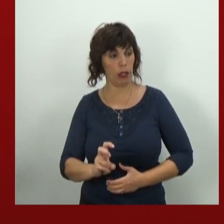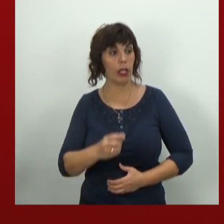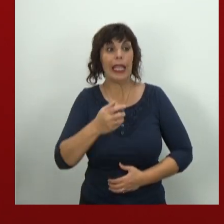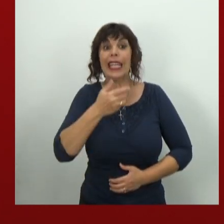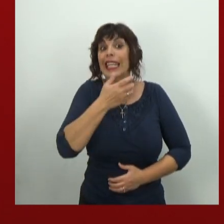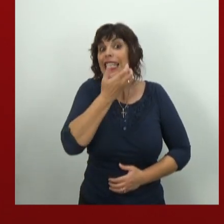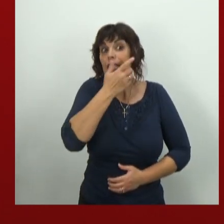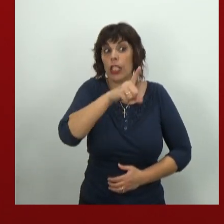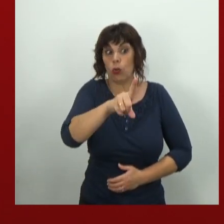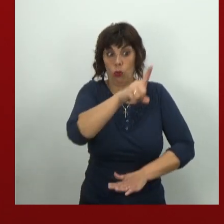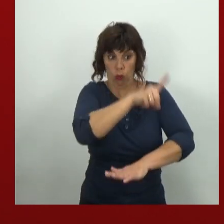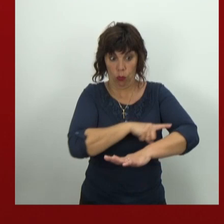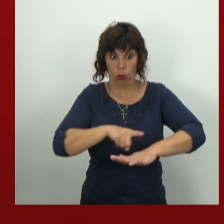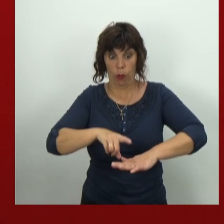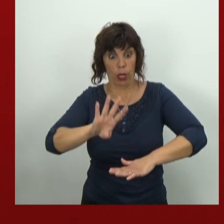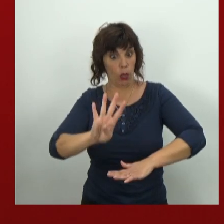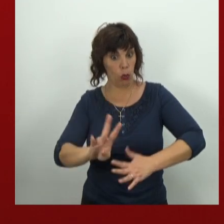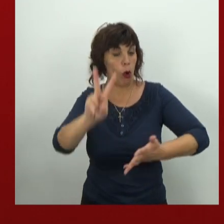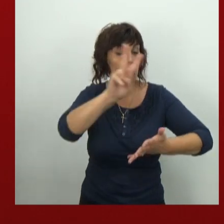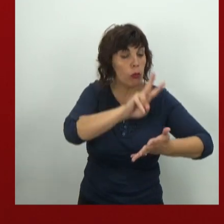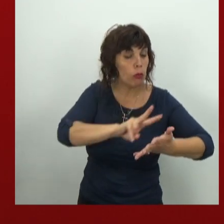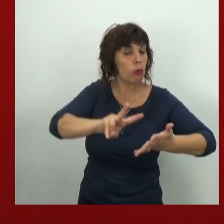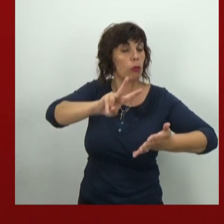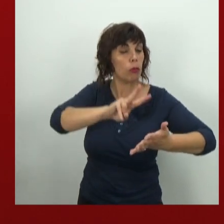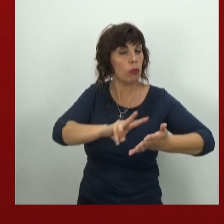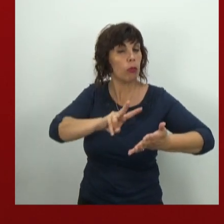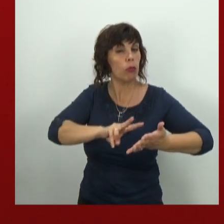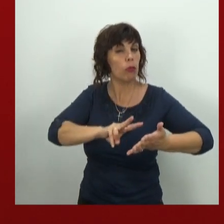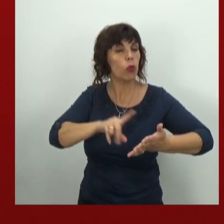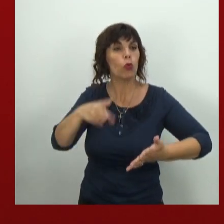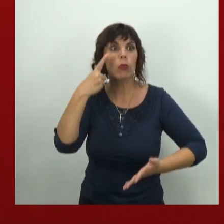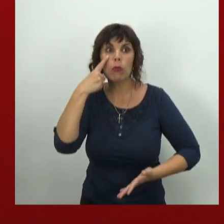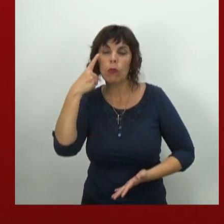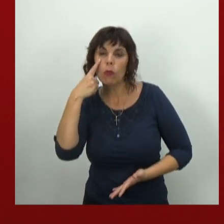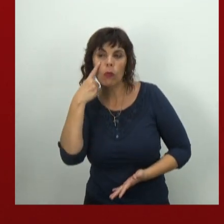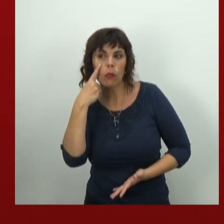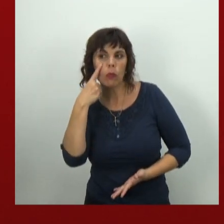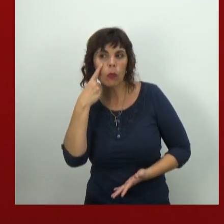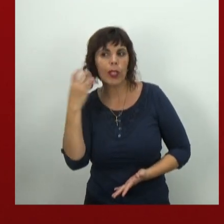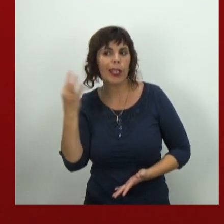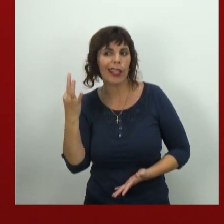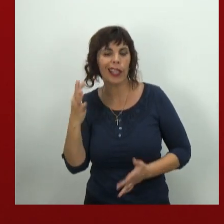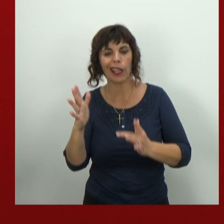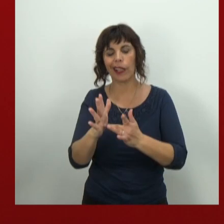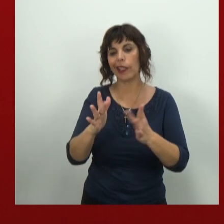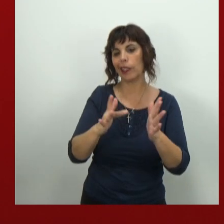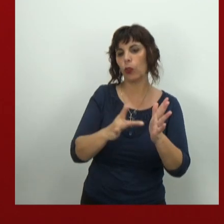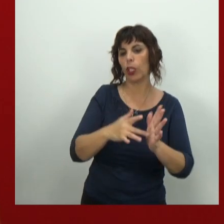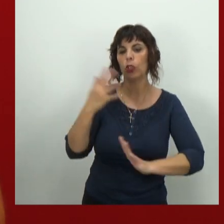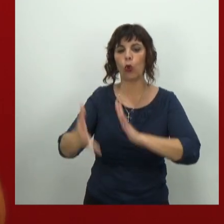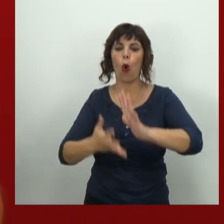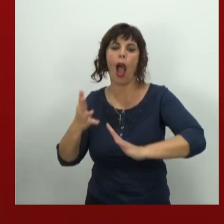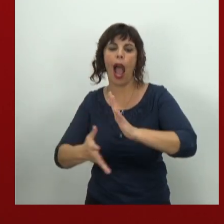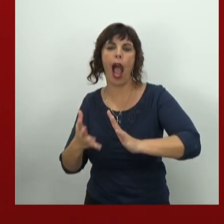evangelios, te puedes dar cuenta que Él habló en Mateo, Marcos, Lucas y Juan,